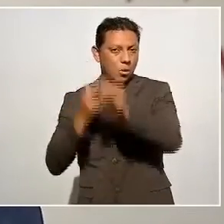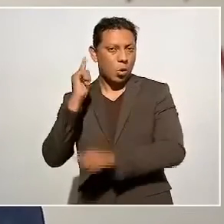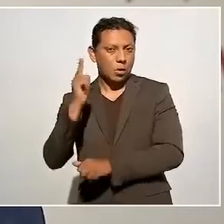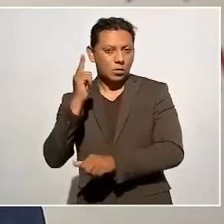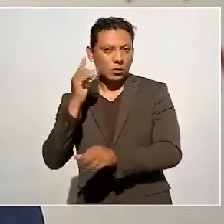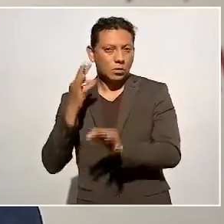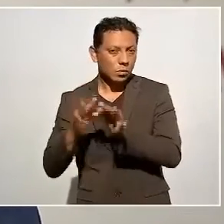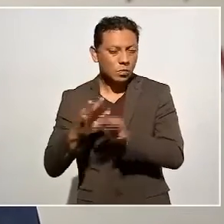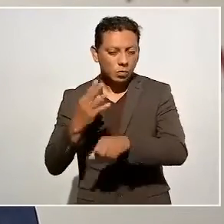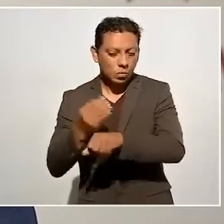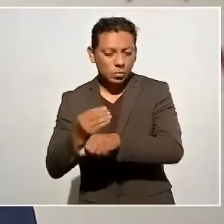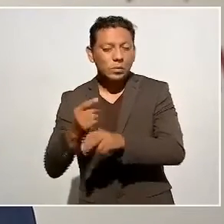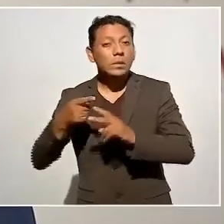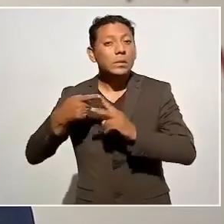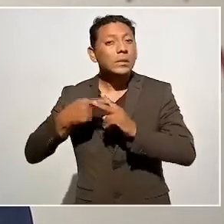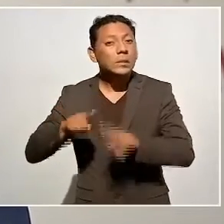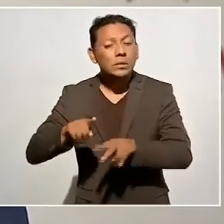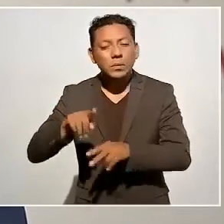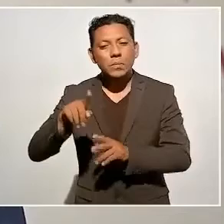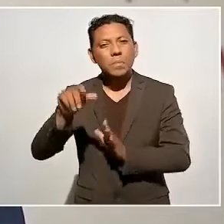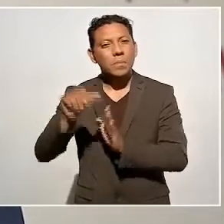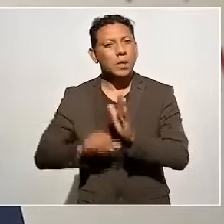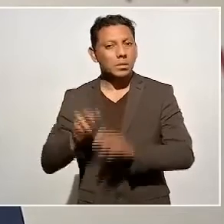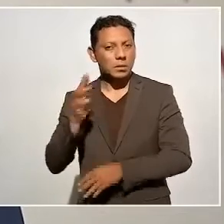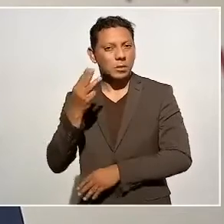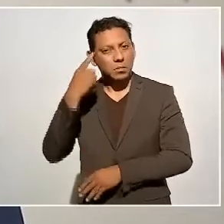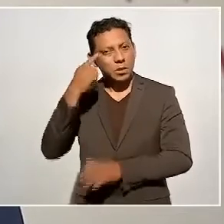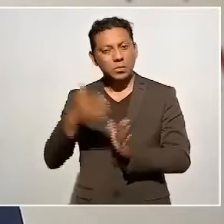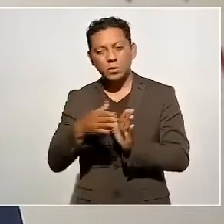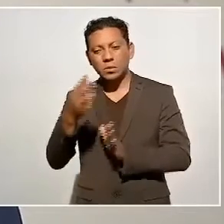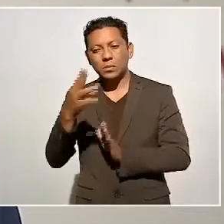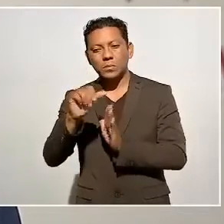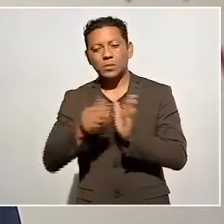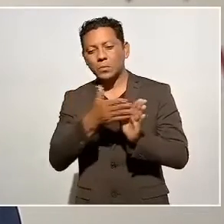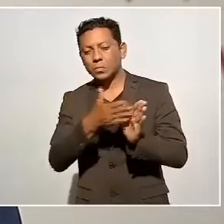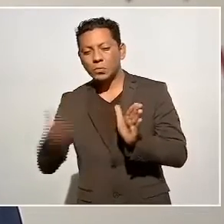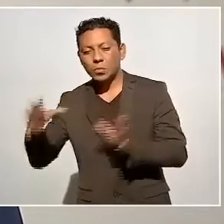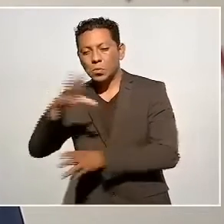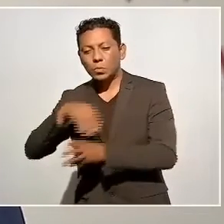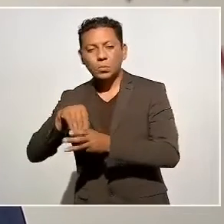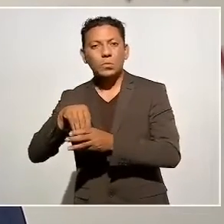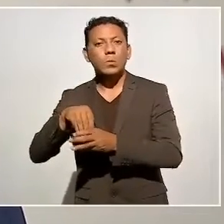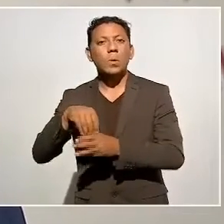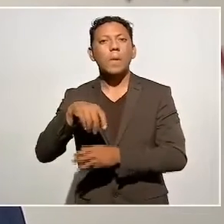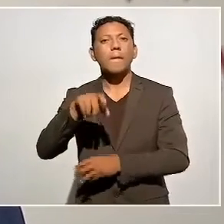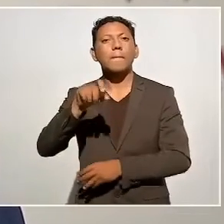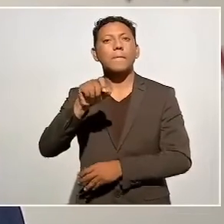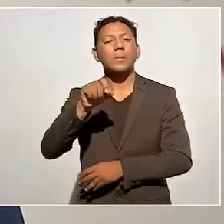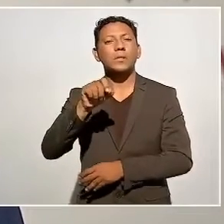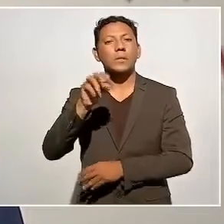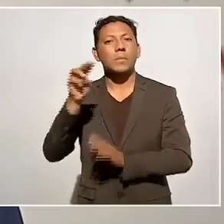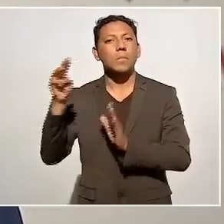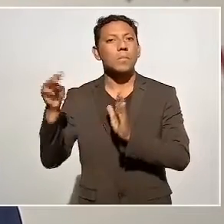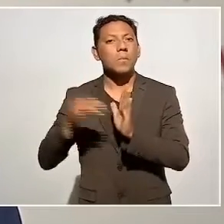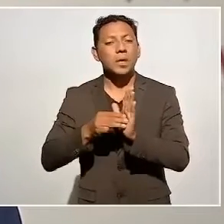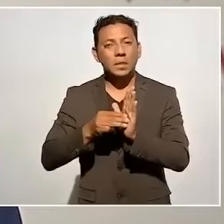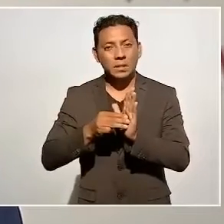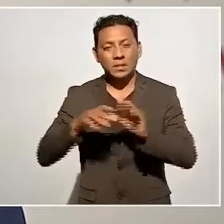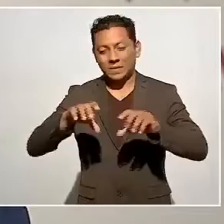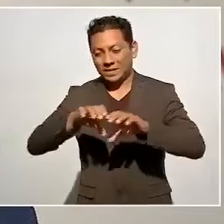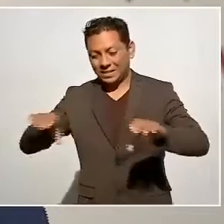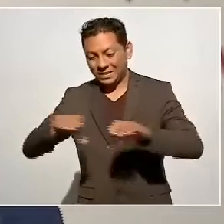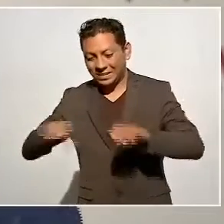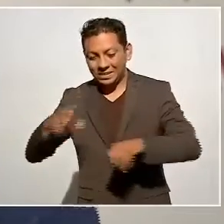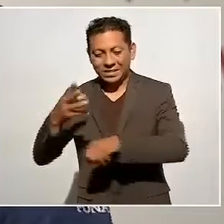esperamos que se inicie la producción en mayo para terminar con el trimestre con una primera tanda de 20,000 durmientes fabricados en la región.